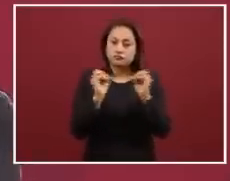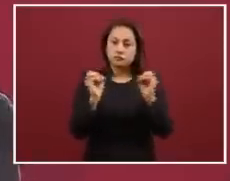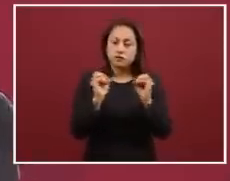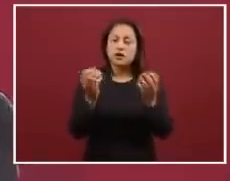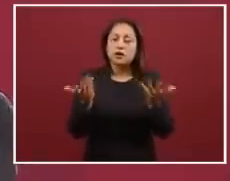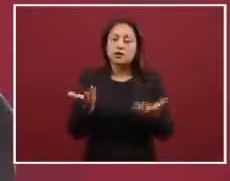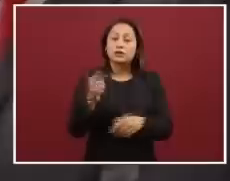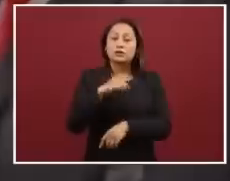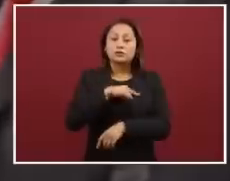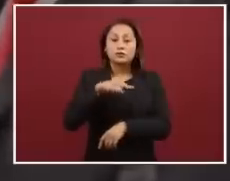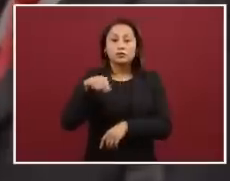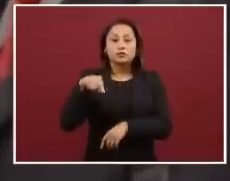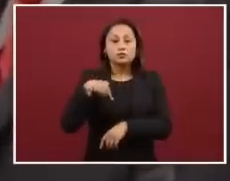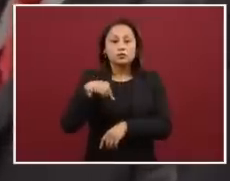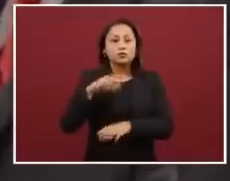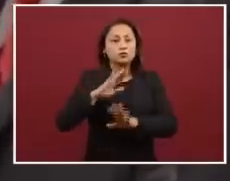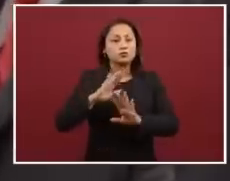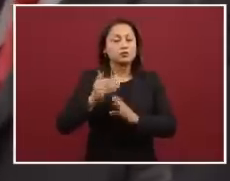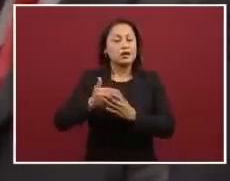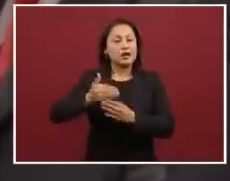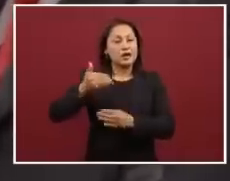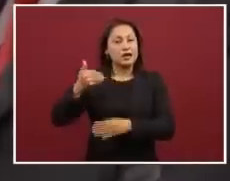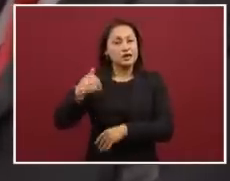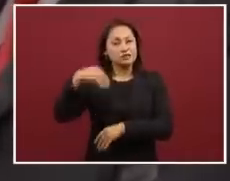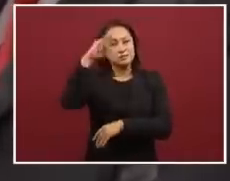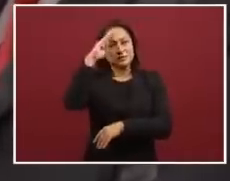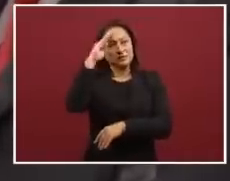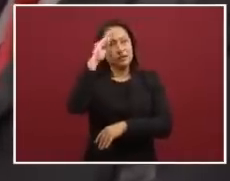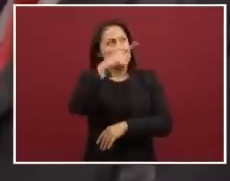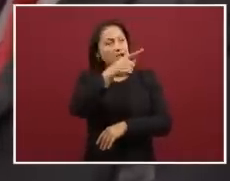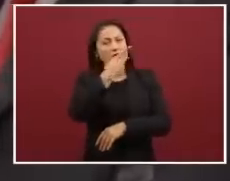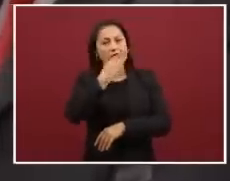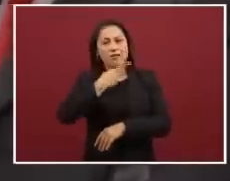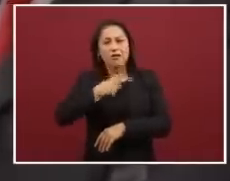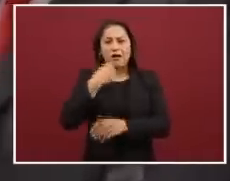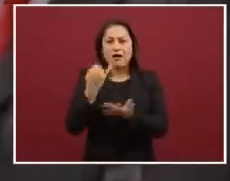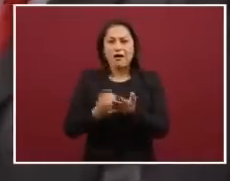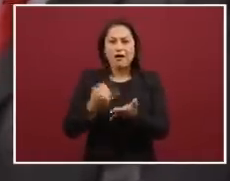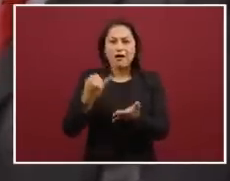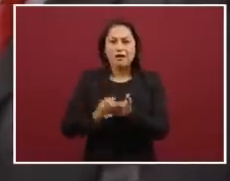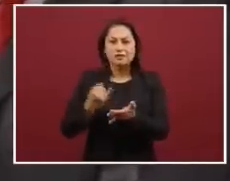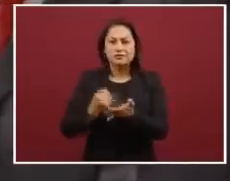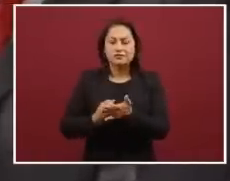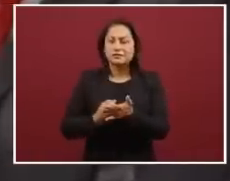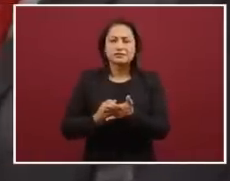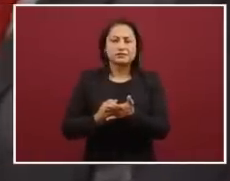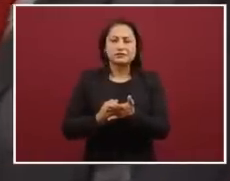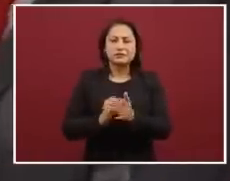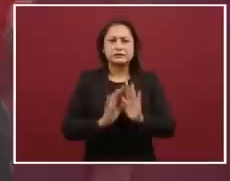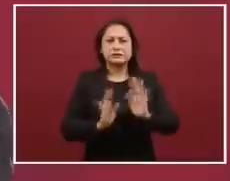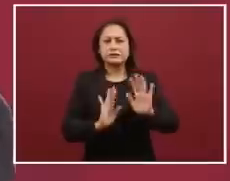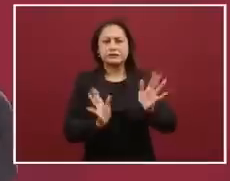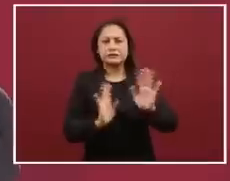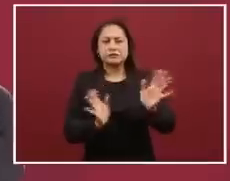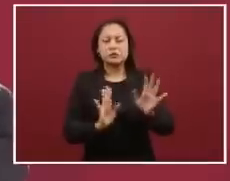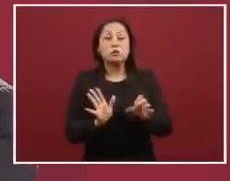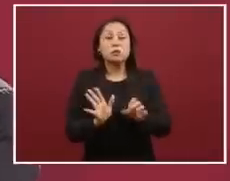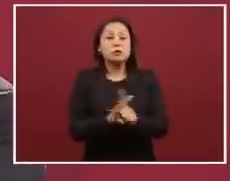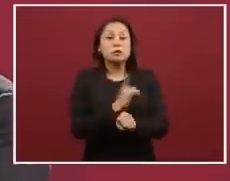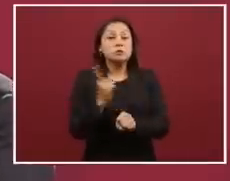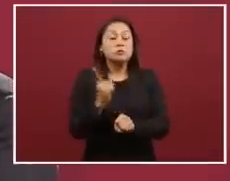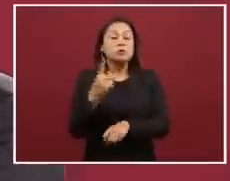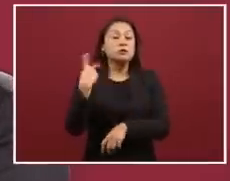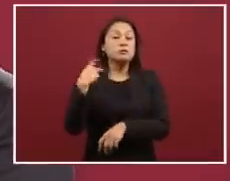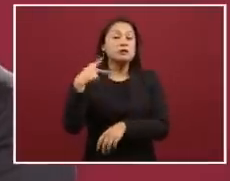esta pelea de aranceles porque la economía en Veracruz podría haberse